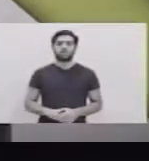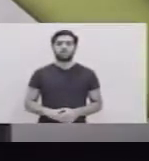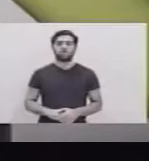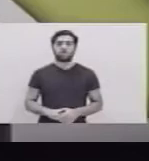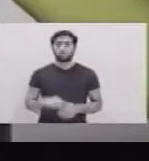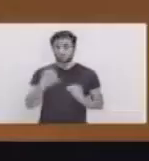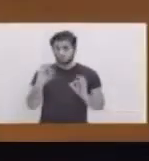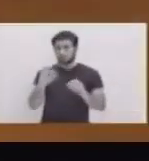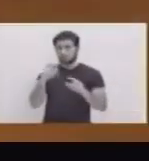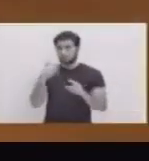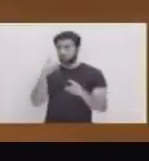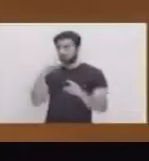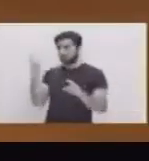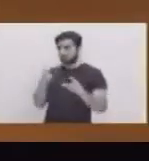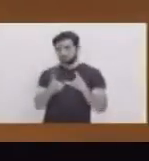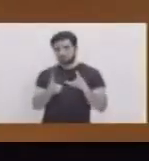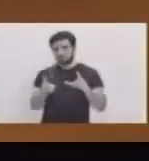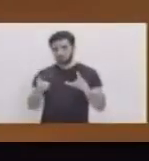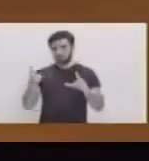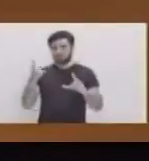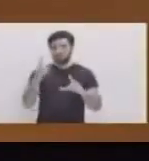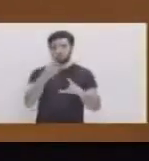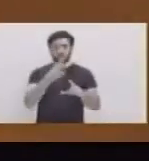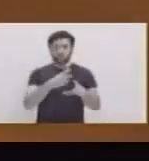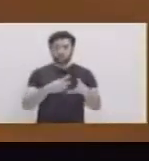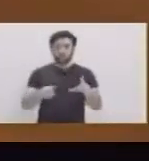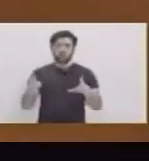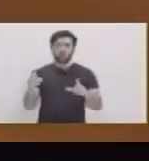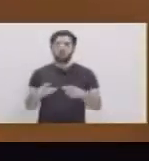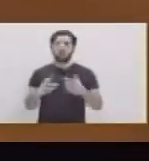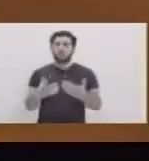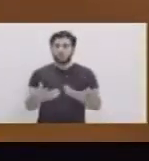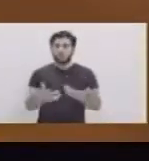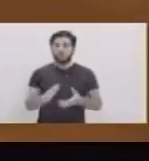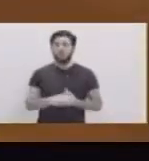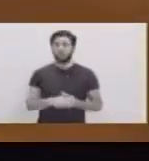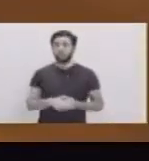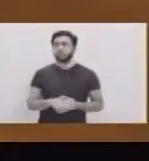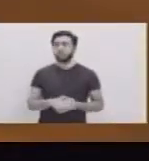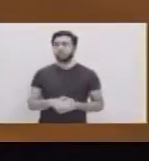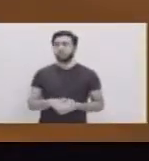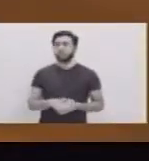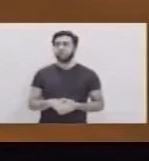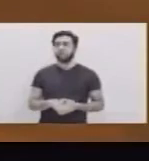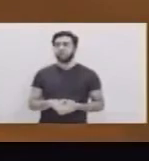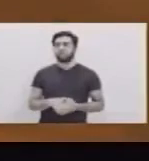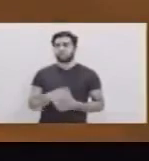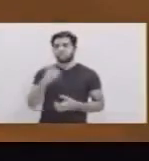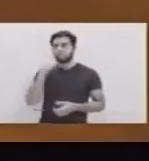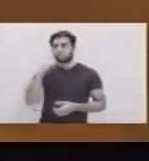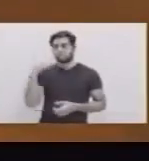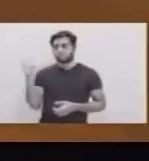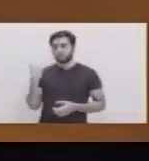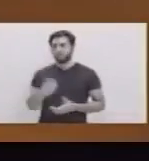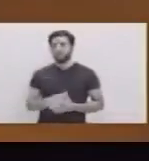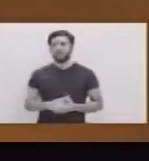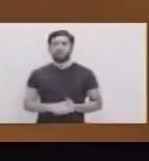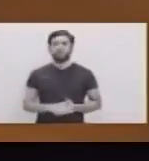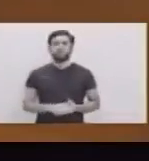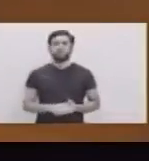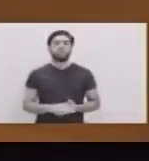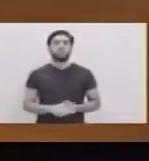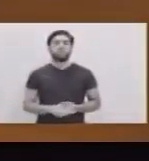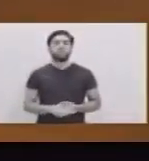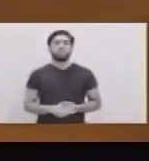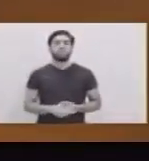para dejar únicamente limitado o limitada la circunferencia, la cual me va a permitir